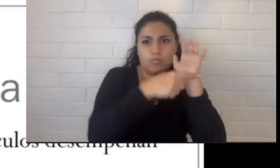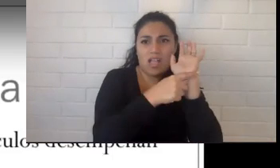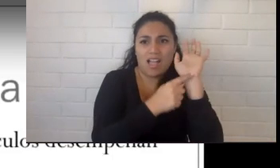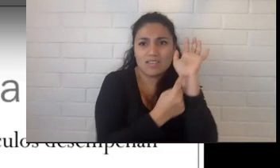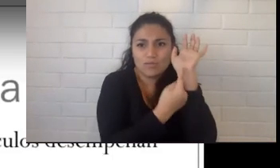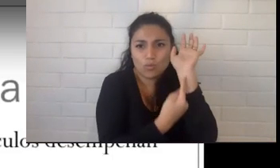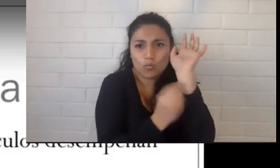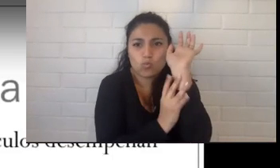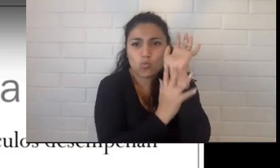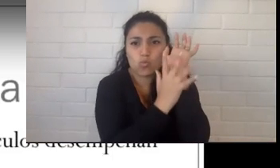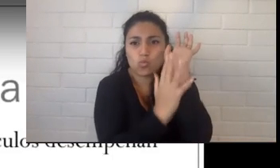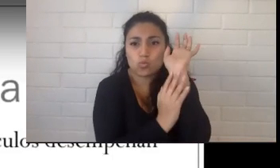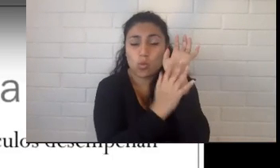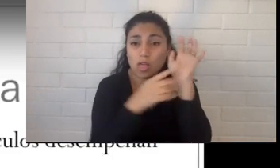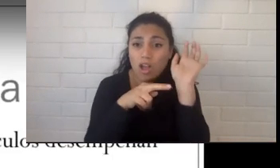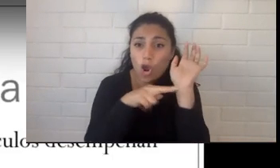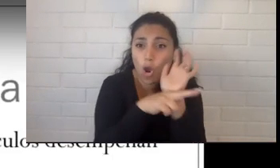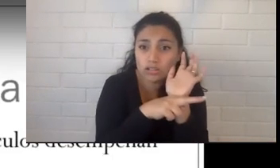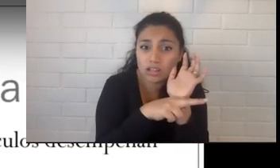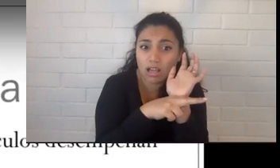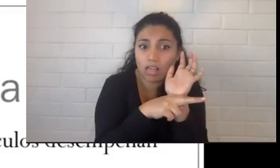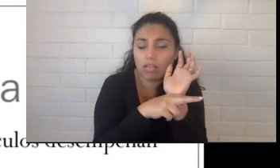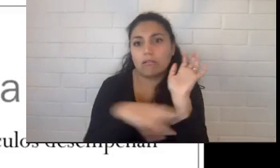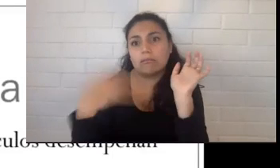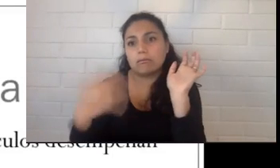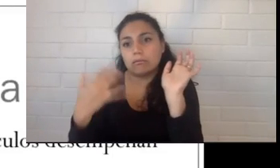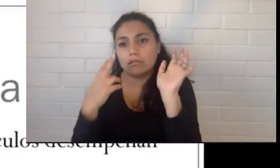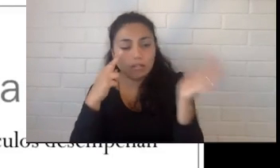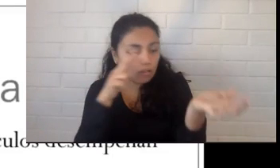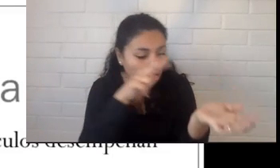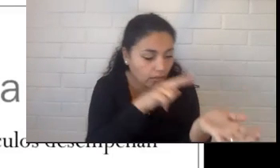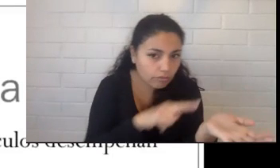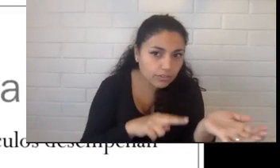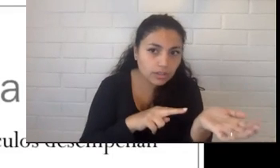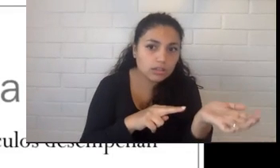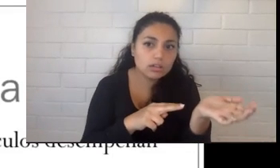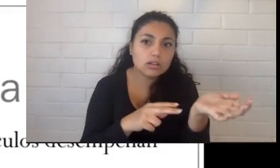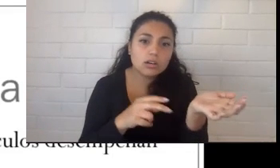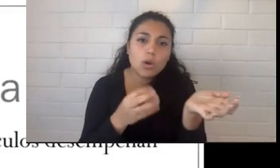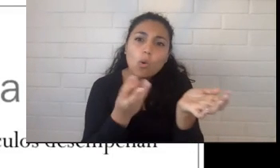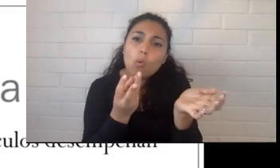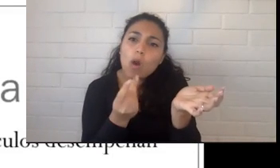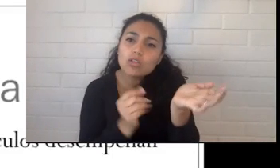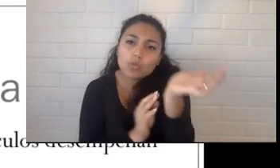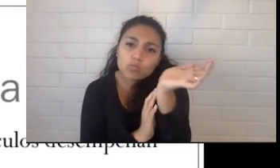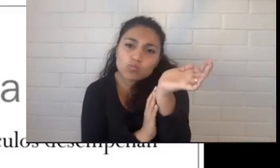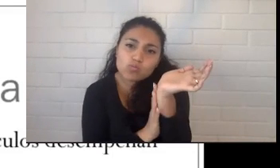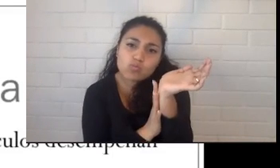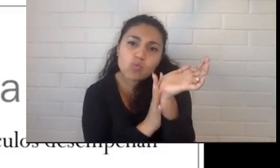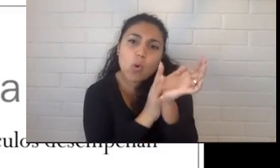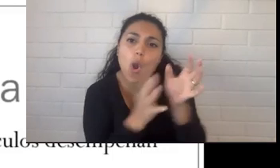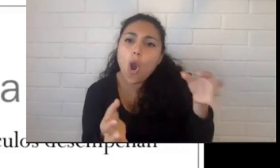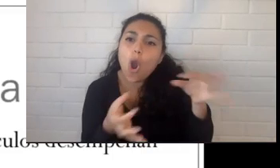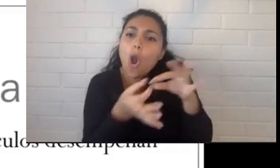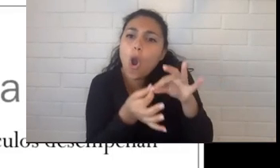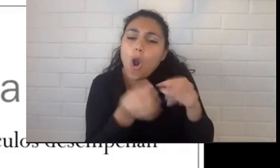la posibilidad de la electromiografía? Poder ver después de un tiempo de su recuperación, cuánto ha crecido nuevamente esta conexión, porque